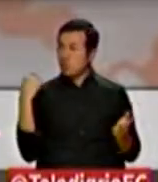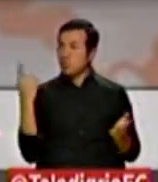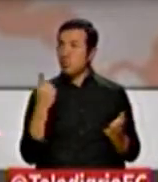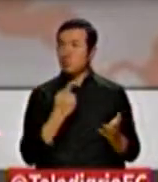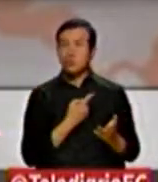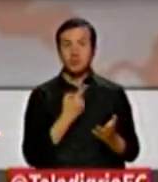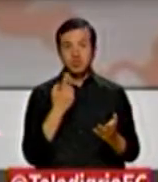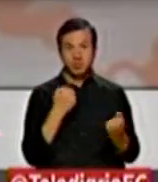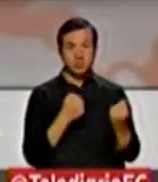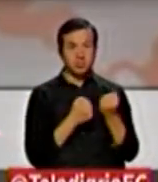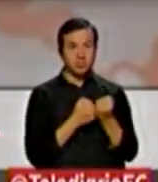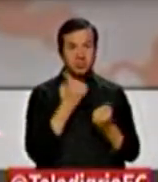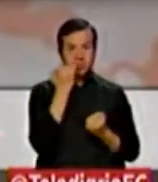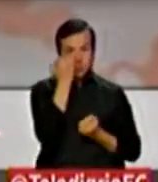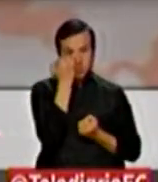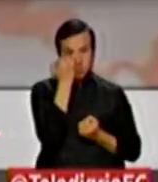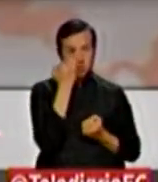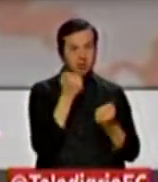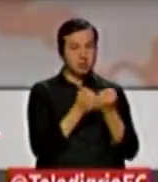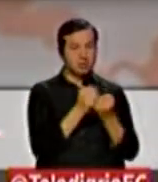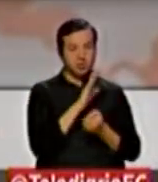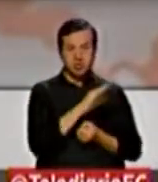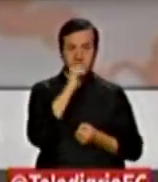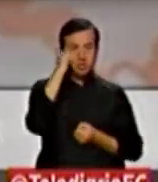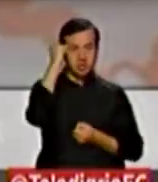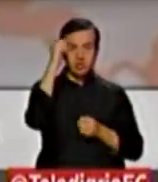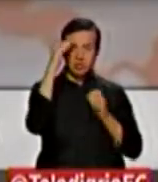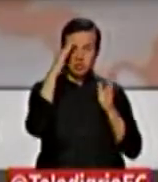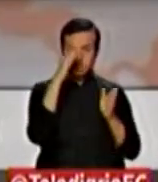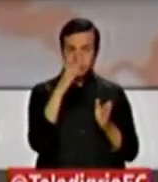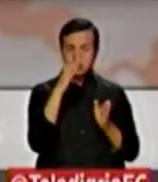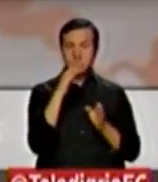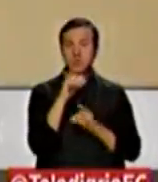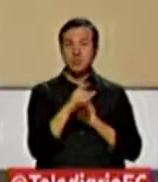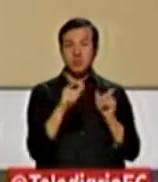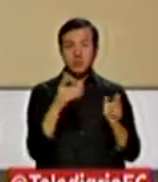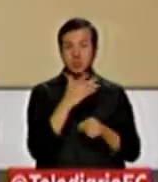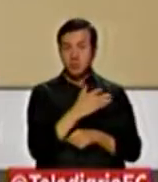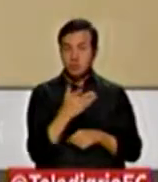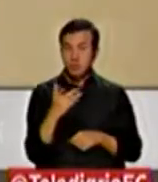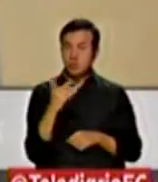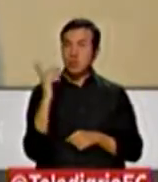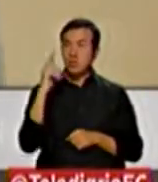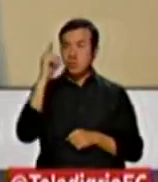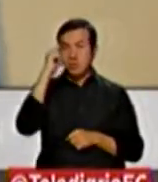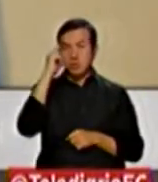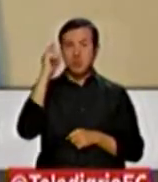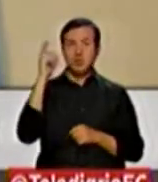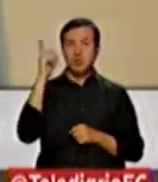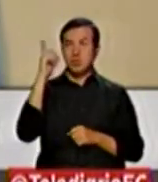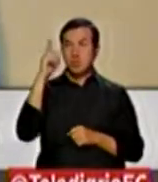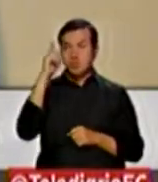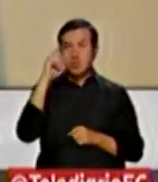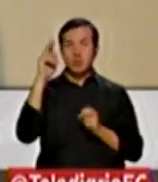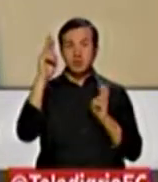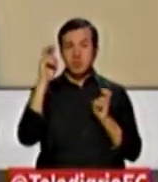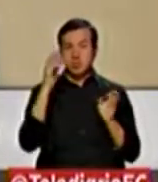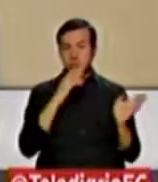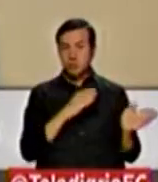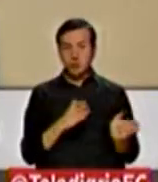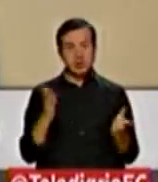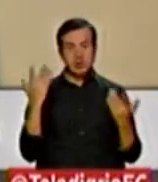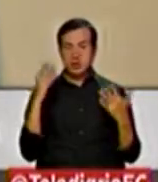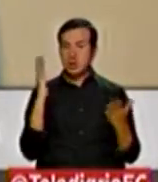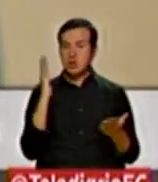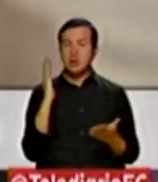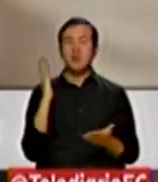con los amazónicos, estamos con sus derechos. Sostiene que la defensa de los intereses del Estado en materia jurídica traspasó un límite que